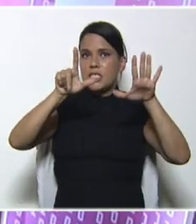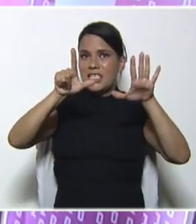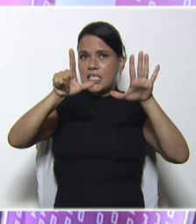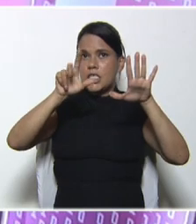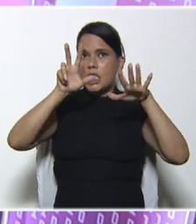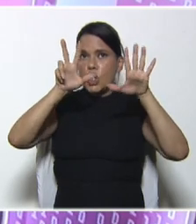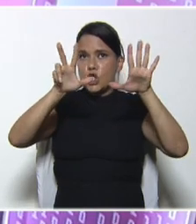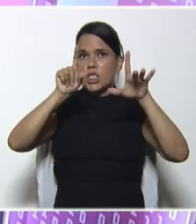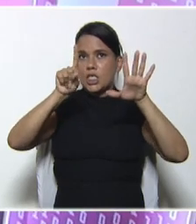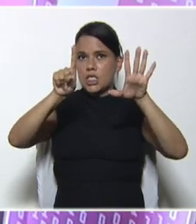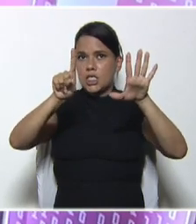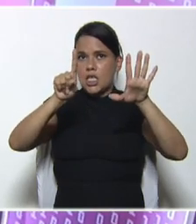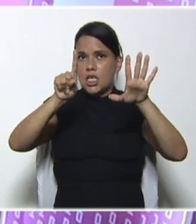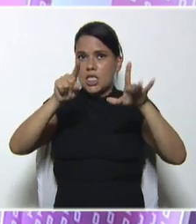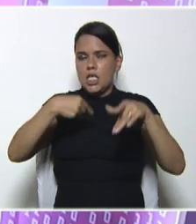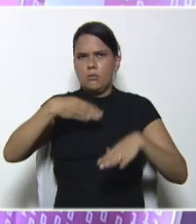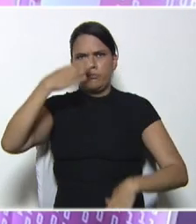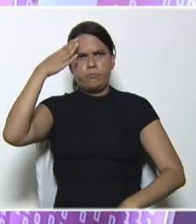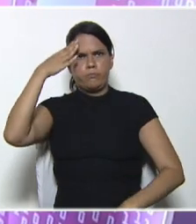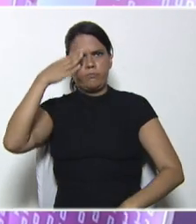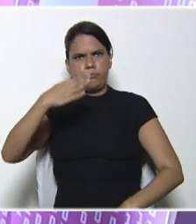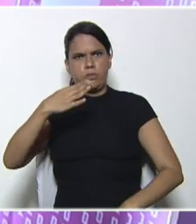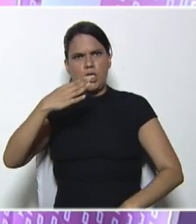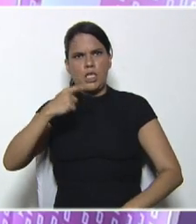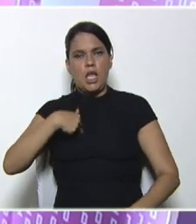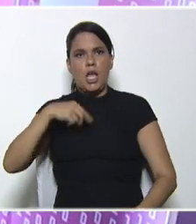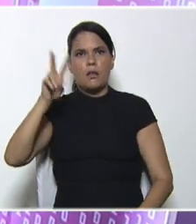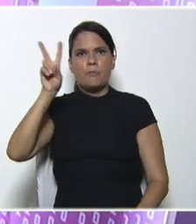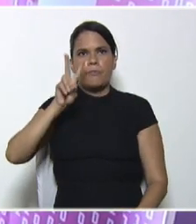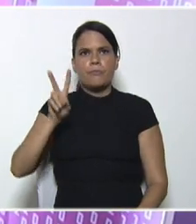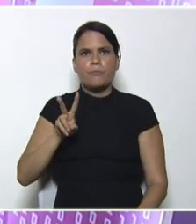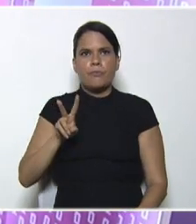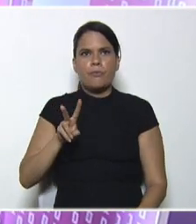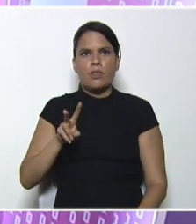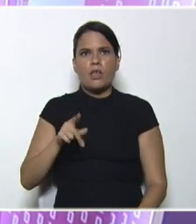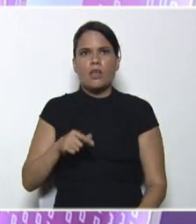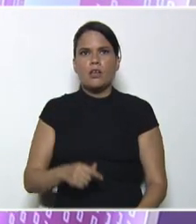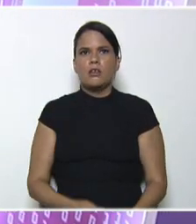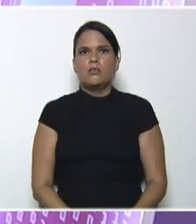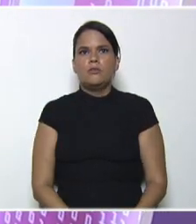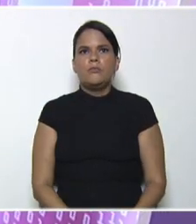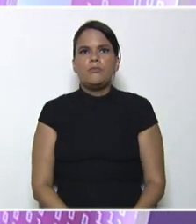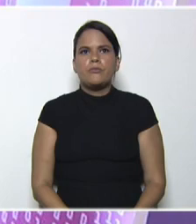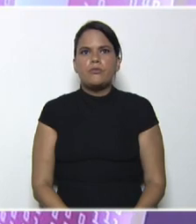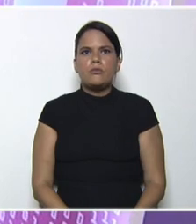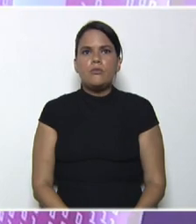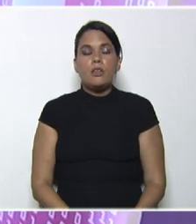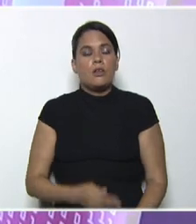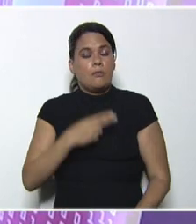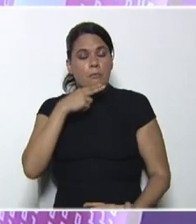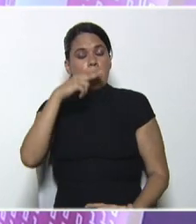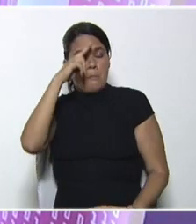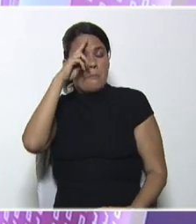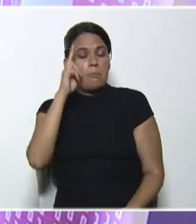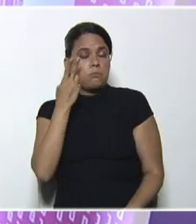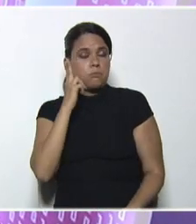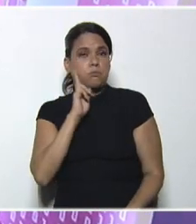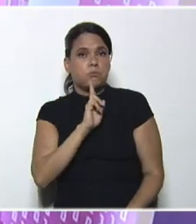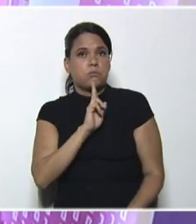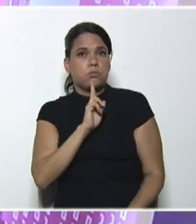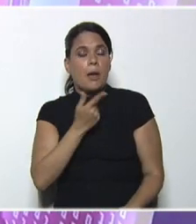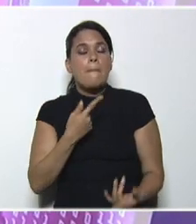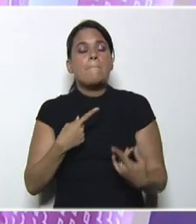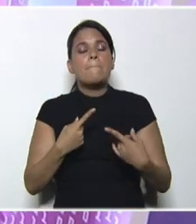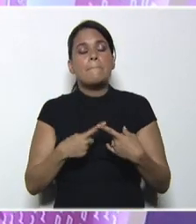1786, de este militar destacado de Venezuela y por supuesto padre de nuestro libertador Simón Bolívar. Pero